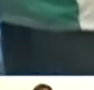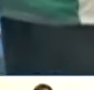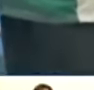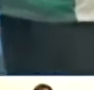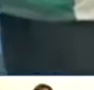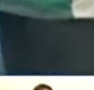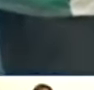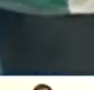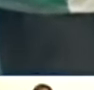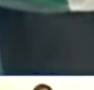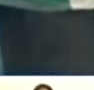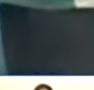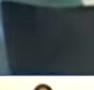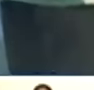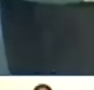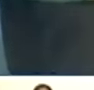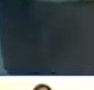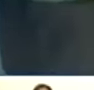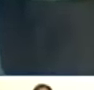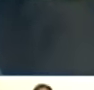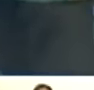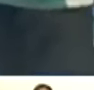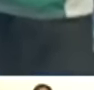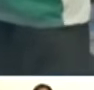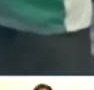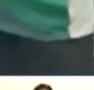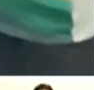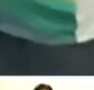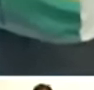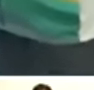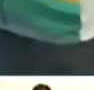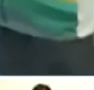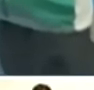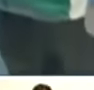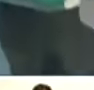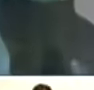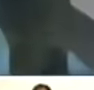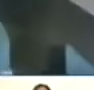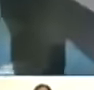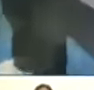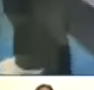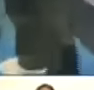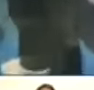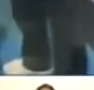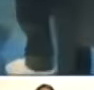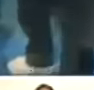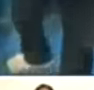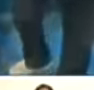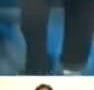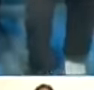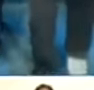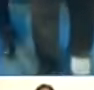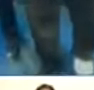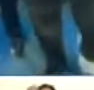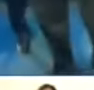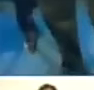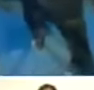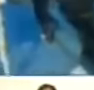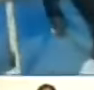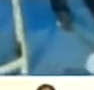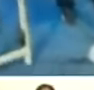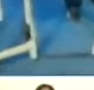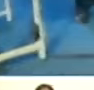¿Qué hago con esto ahora? Verificadas sus opciones, lo dobla y lo deposita en la caja de resguardo. Correcto. Entonces vengo por